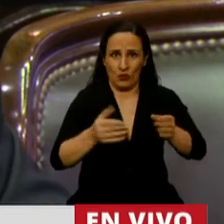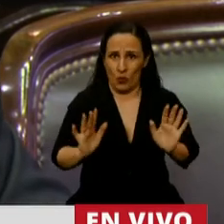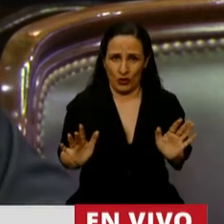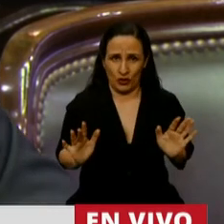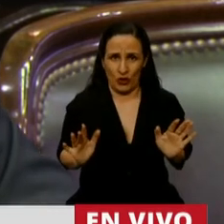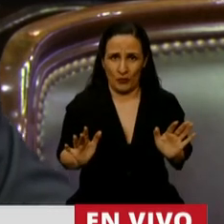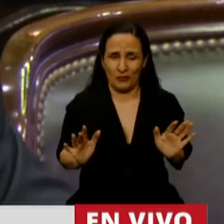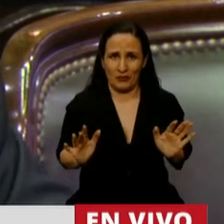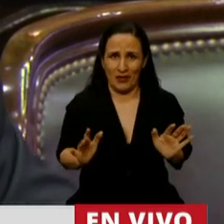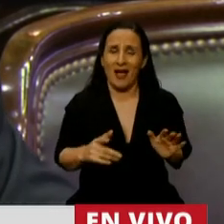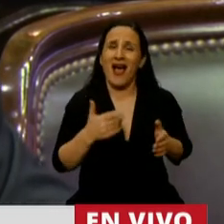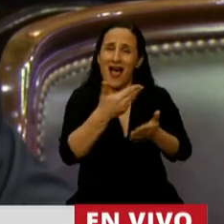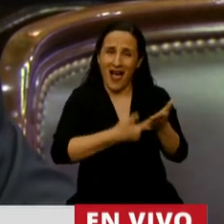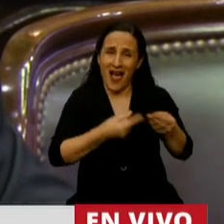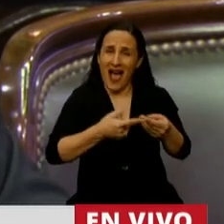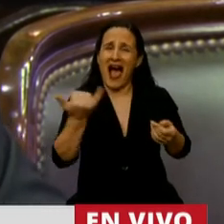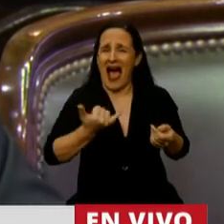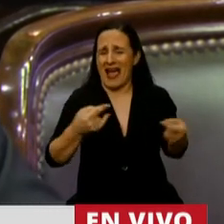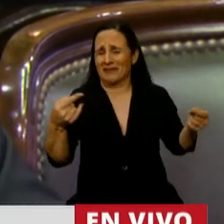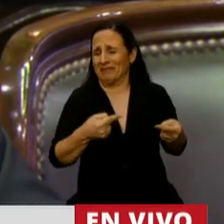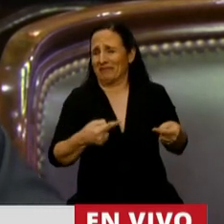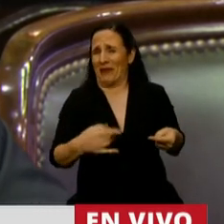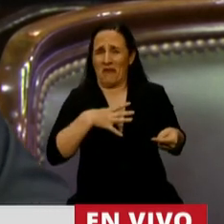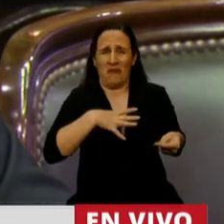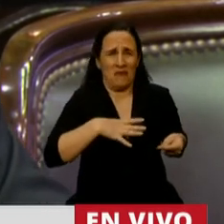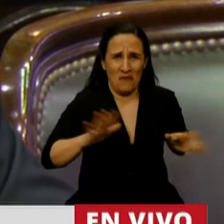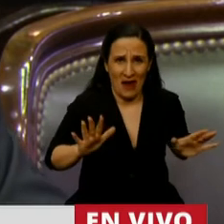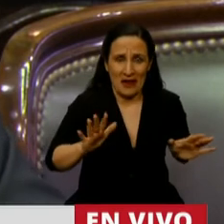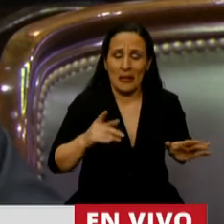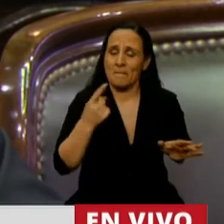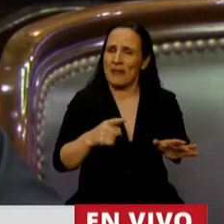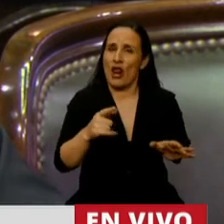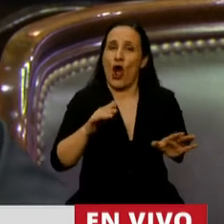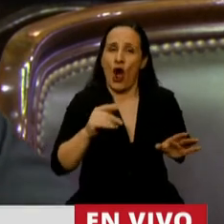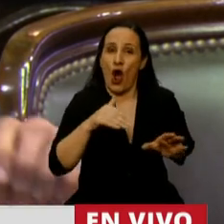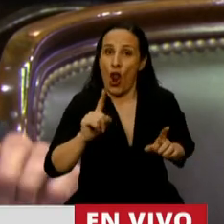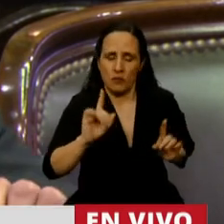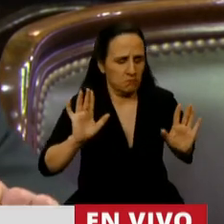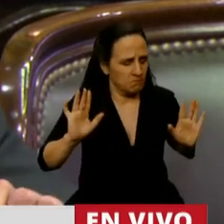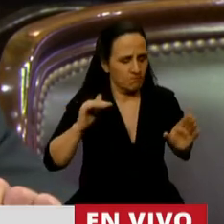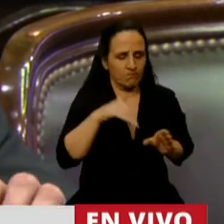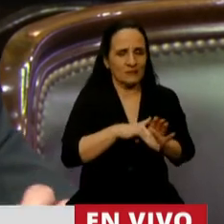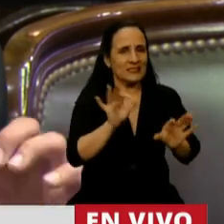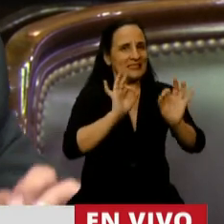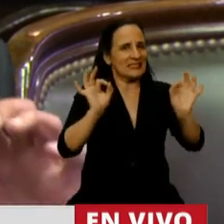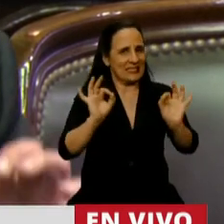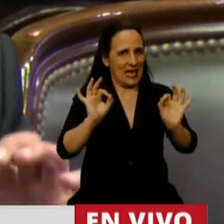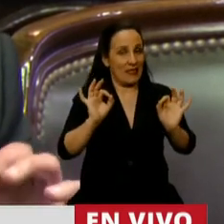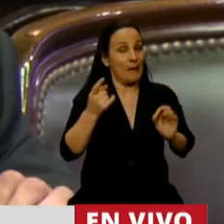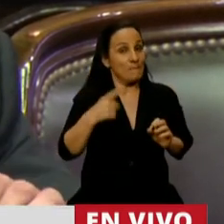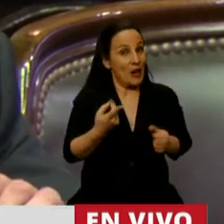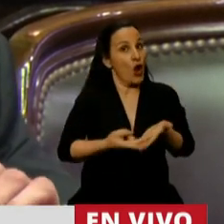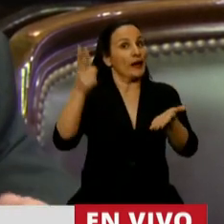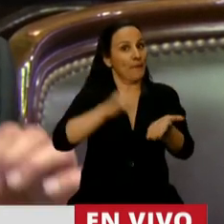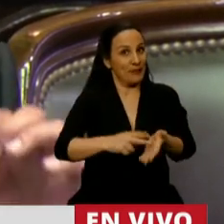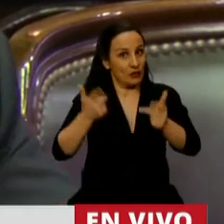pesar de las inconsistencias que tiene este presupuesto, pero nos vamos a obtener, pero repetimos, debemos decirle